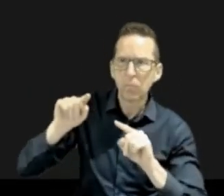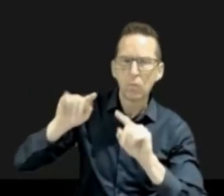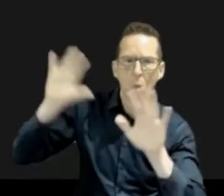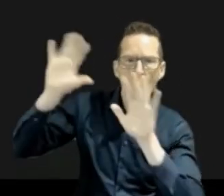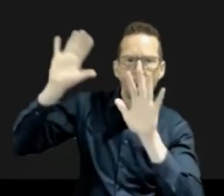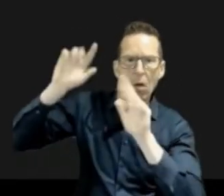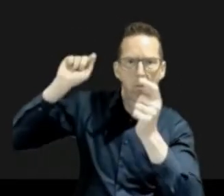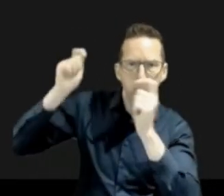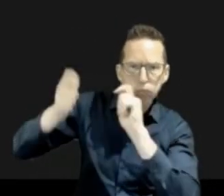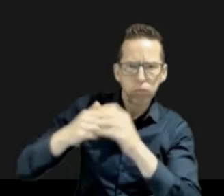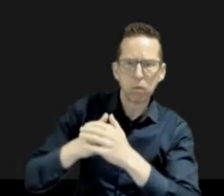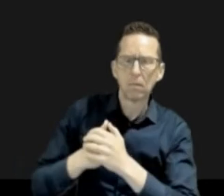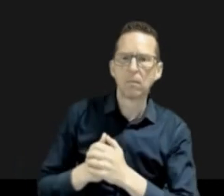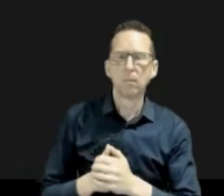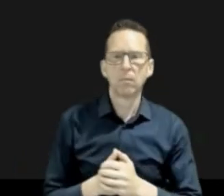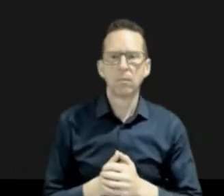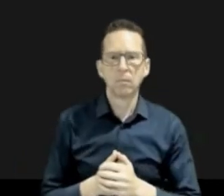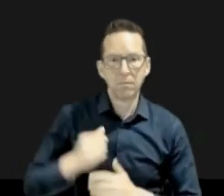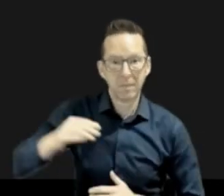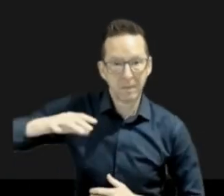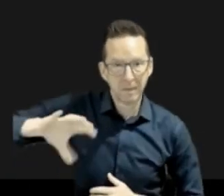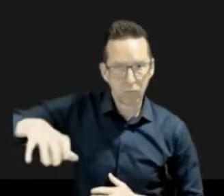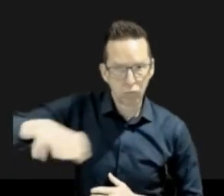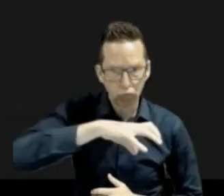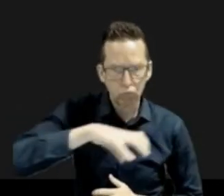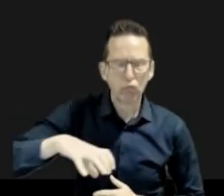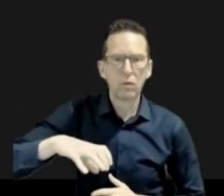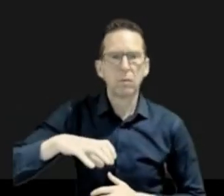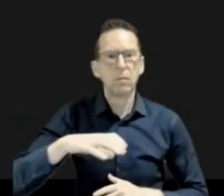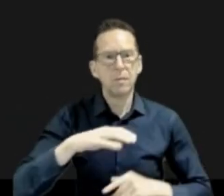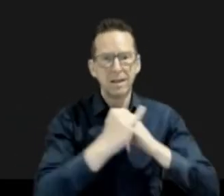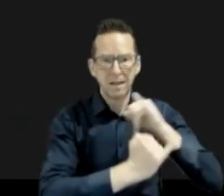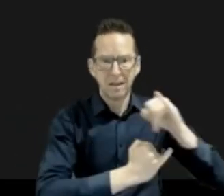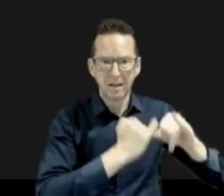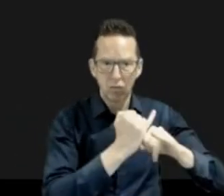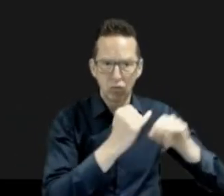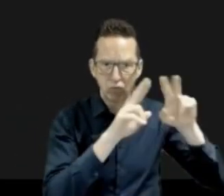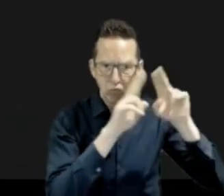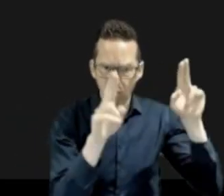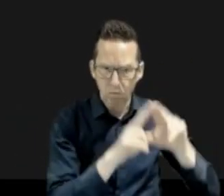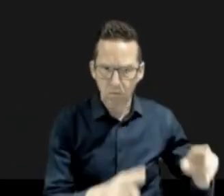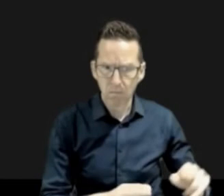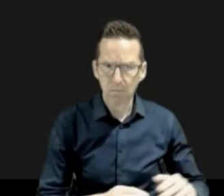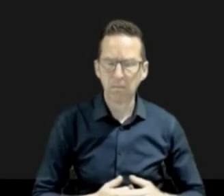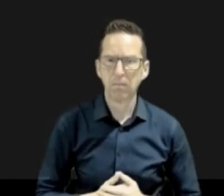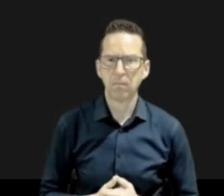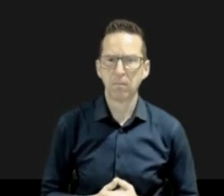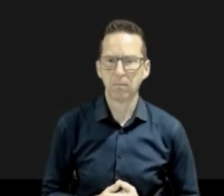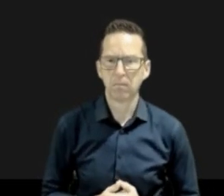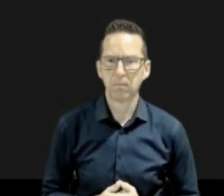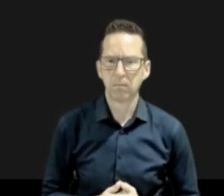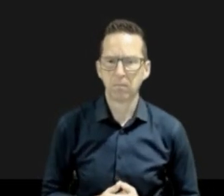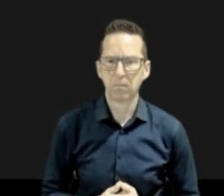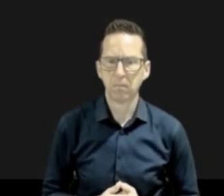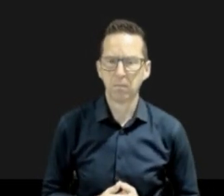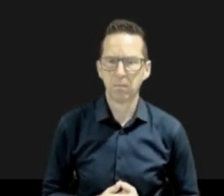evaluación de las amenazas prevención y mitigación preparación especialmente a través